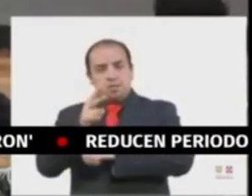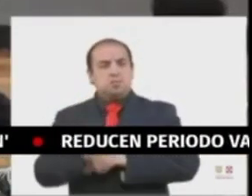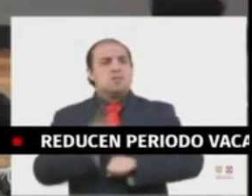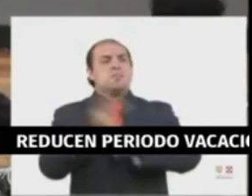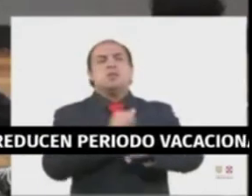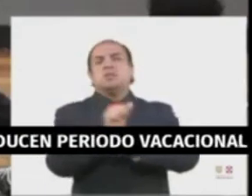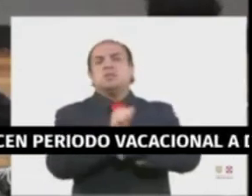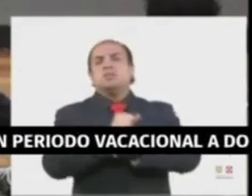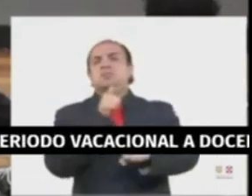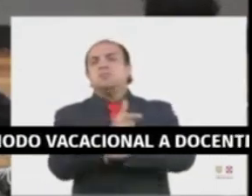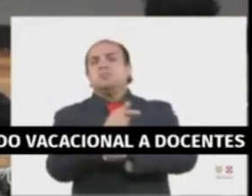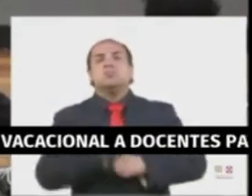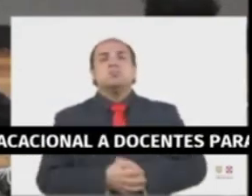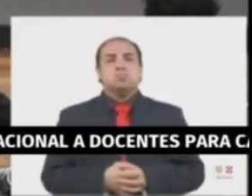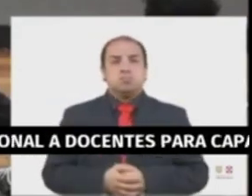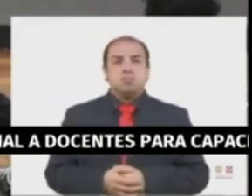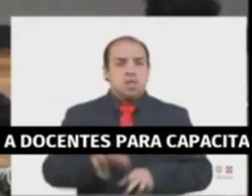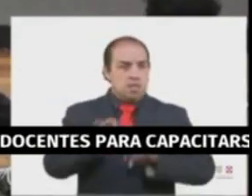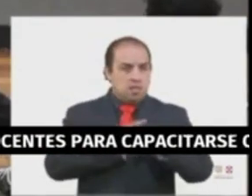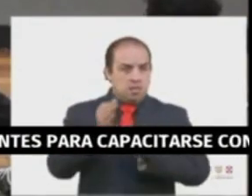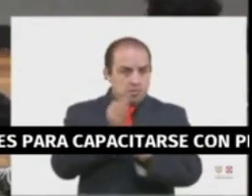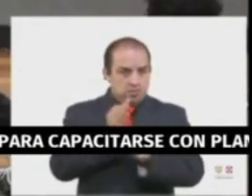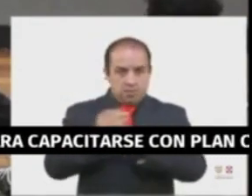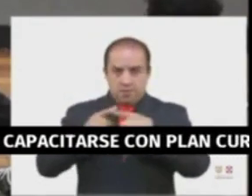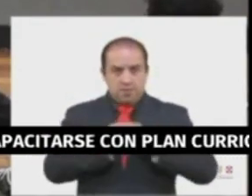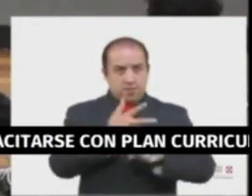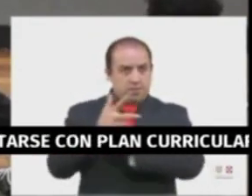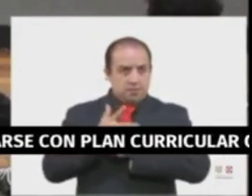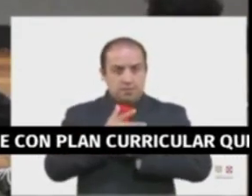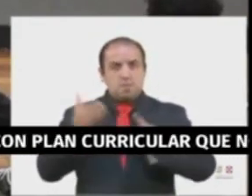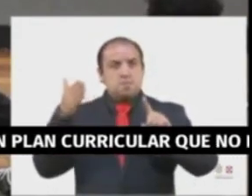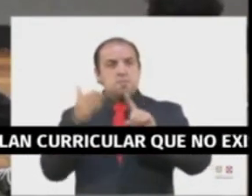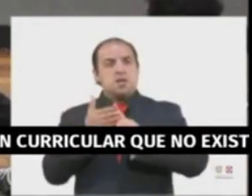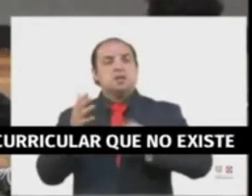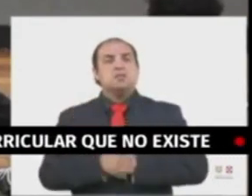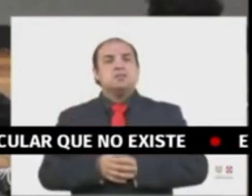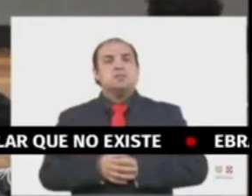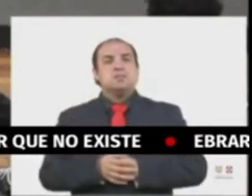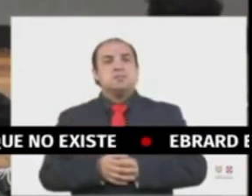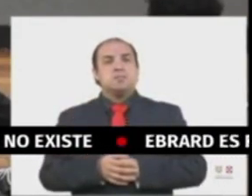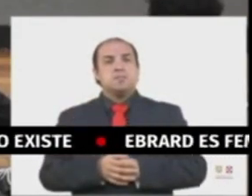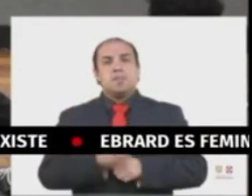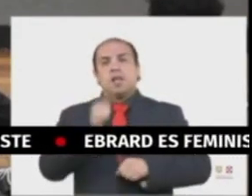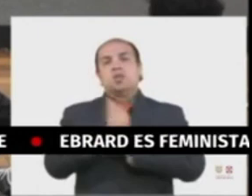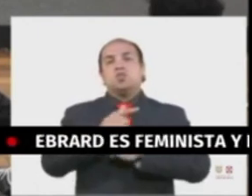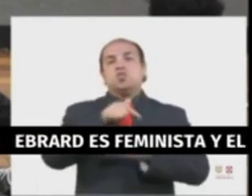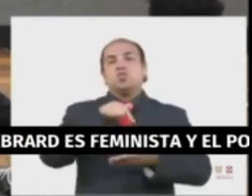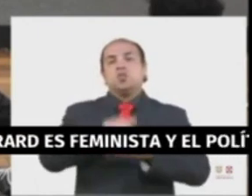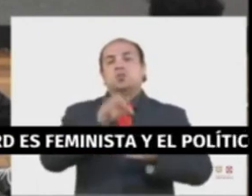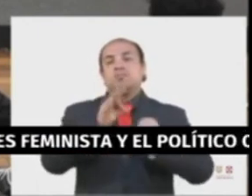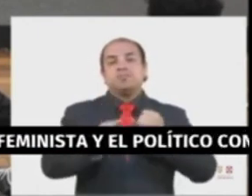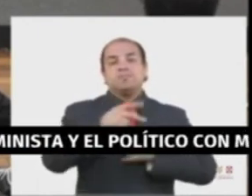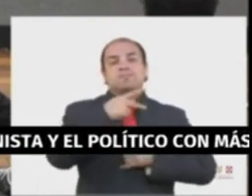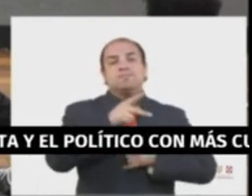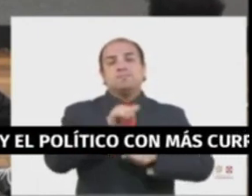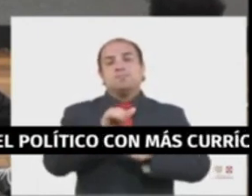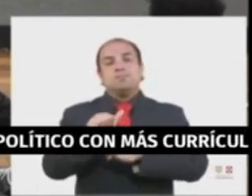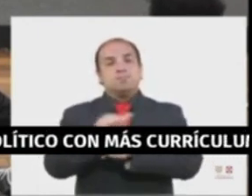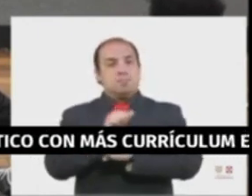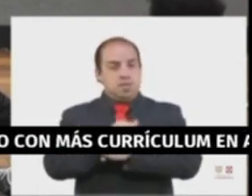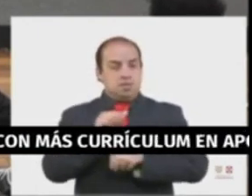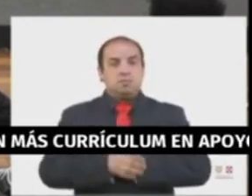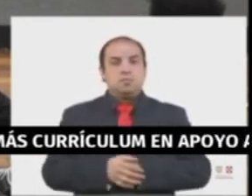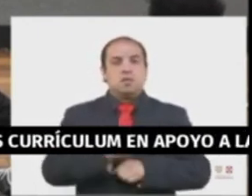donde se tiene detectado? Estamos trabajando todavía en varias cámaras para determinar la zona de la última zona del vehículo. También estamos reservando varios datos sobre el